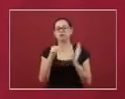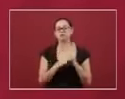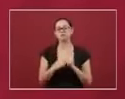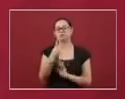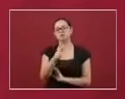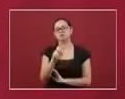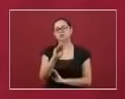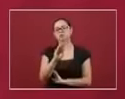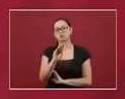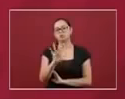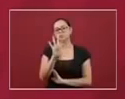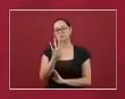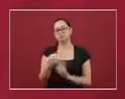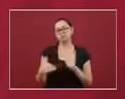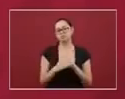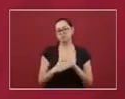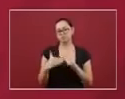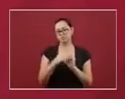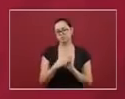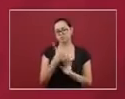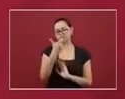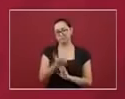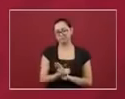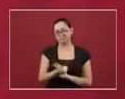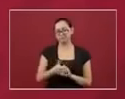295 millones de pesos